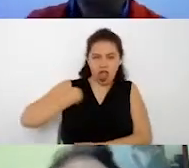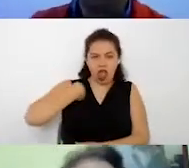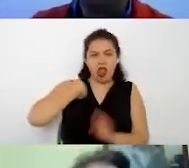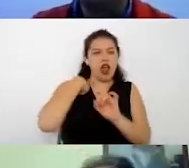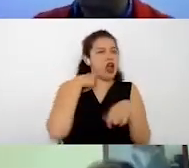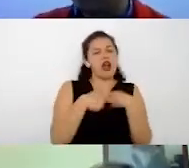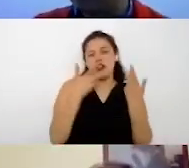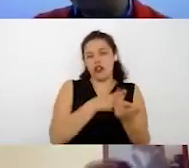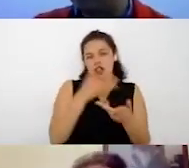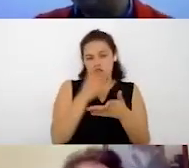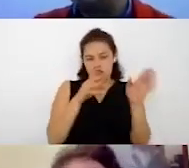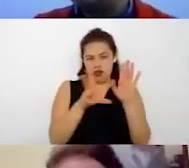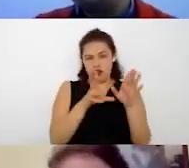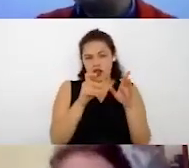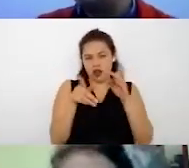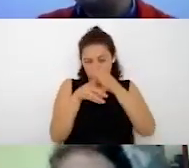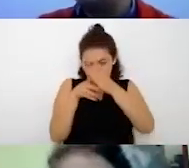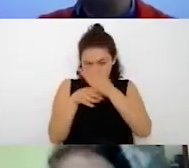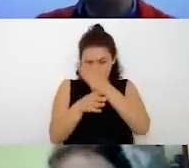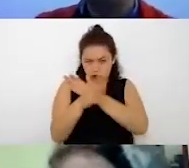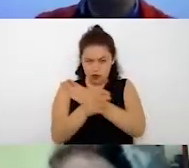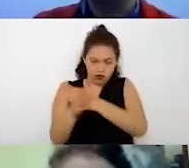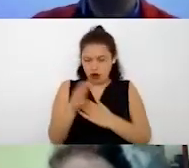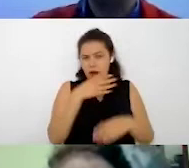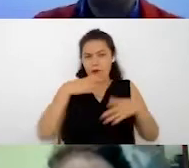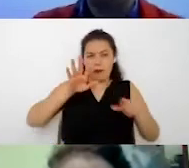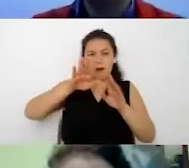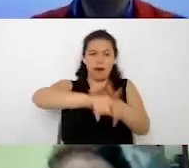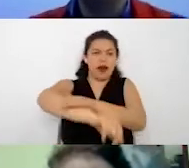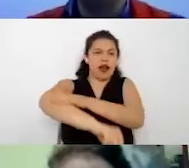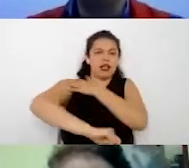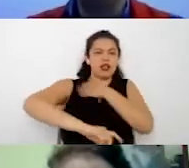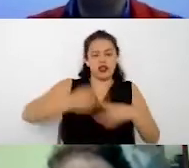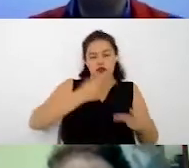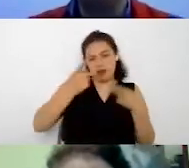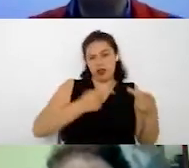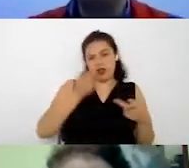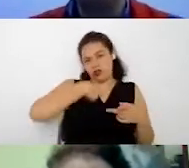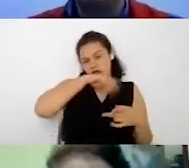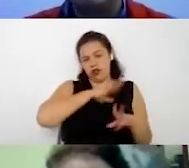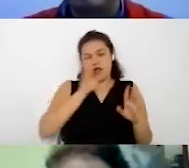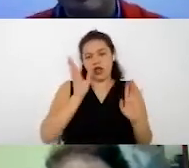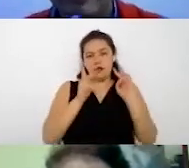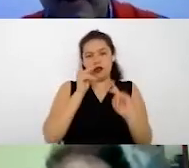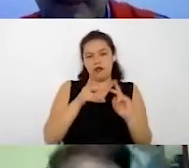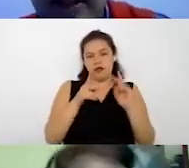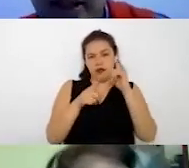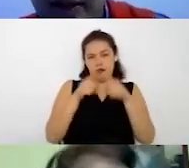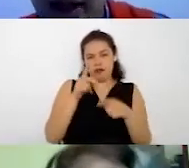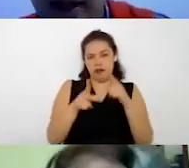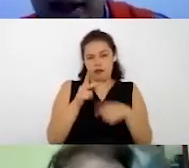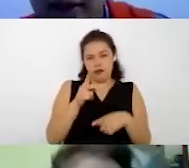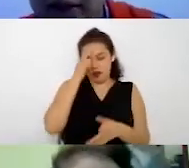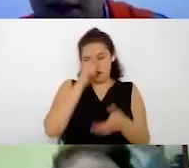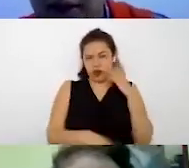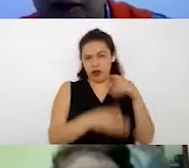está cercenado un brazo, una pierna. Ahí hablamos de amputaciones. A ver, me parece que